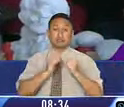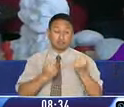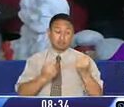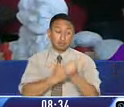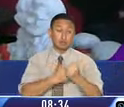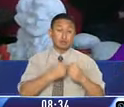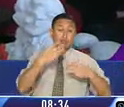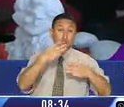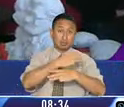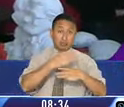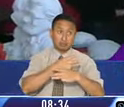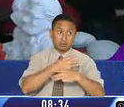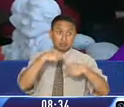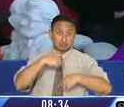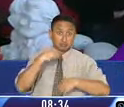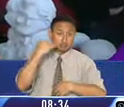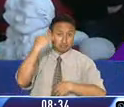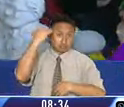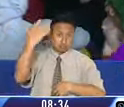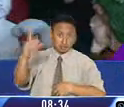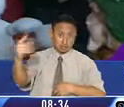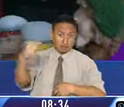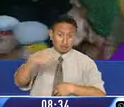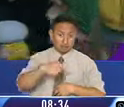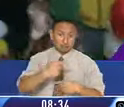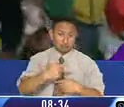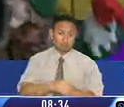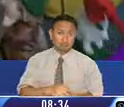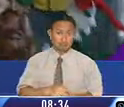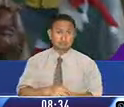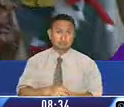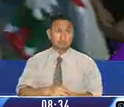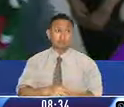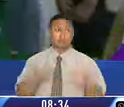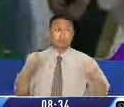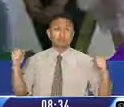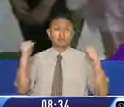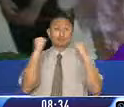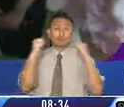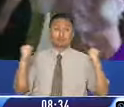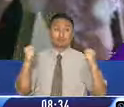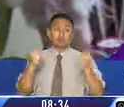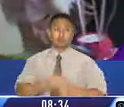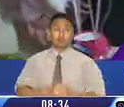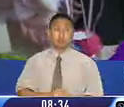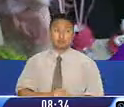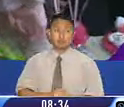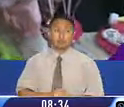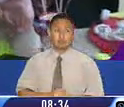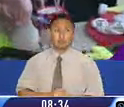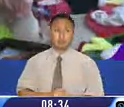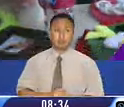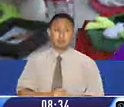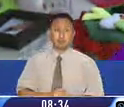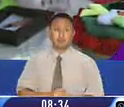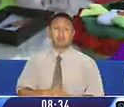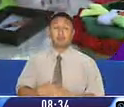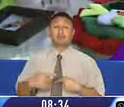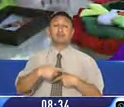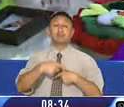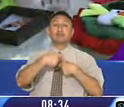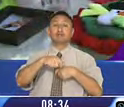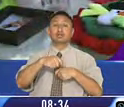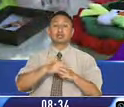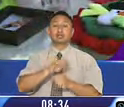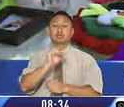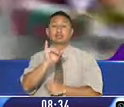niños. Pueden venir los adultos mayores a hacer actividad física aquí en el Centro de Comercio del Comité del Pueblo. Estos talleres se inaugurarán este